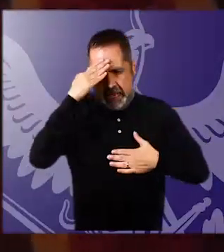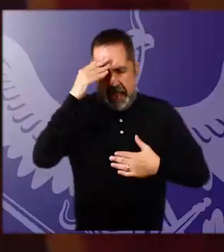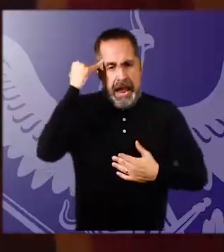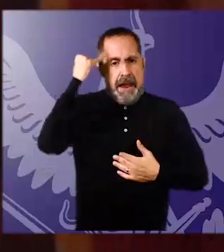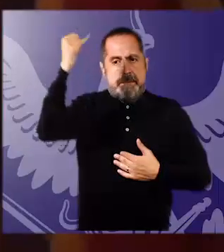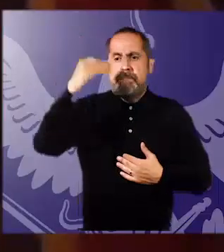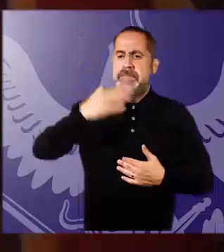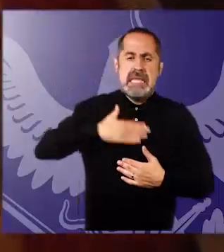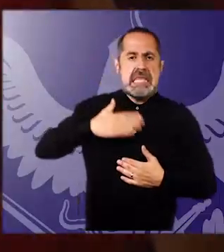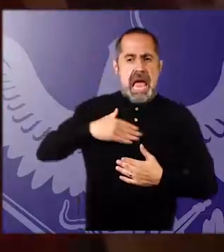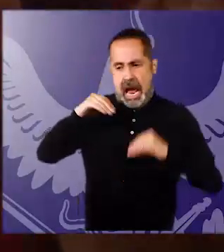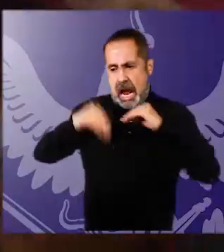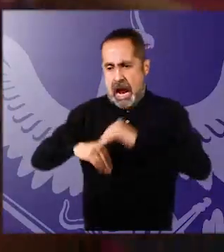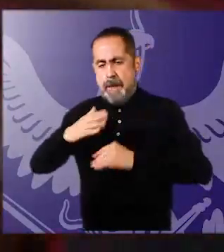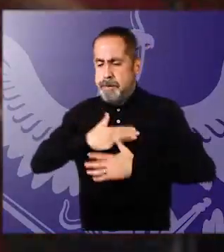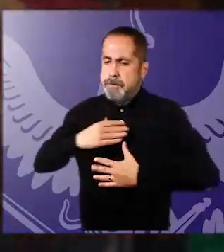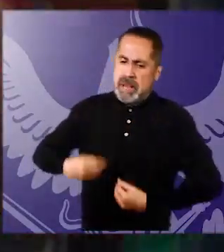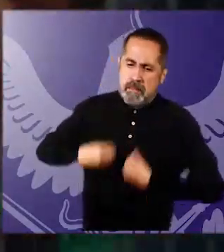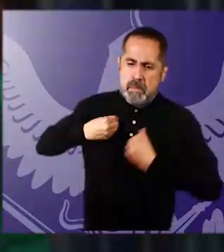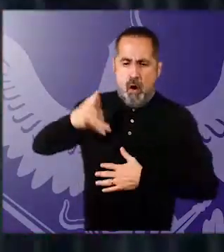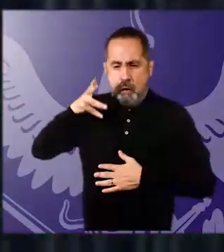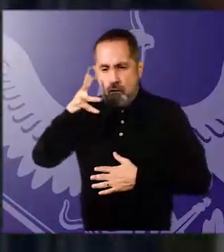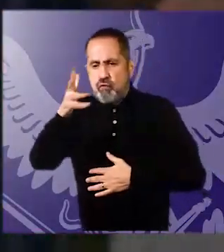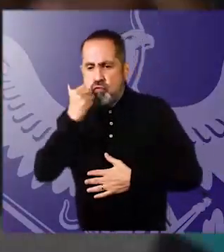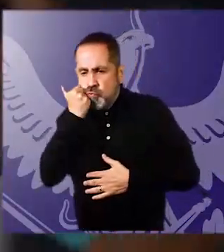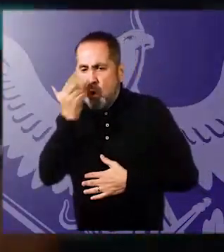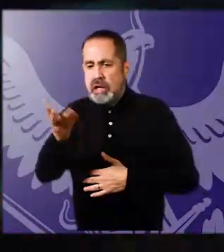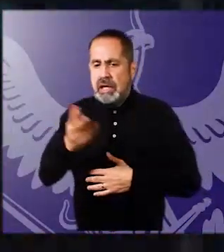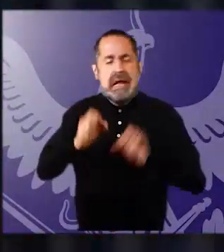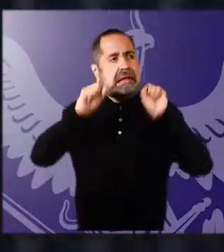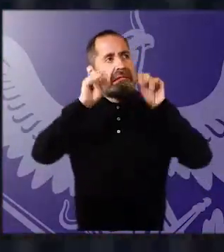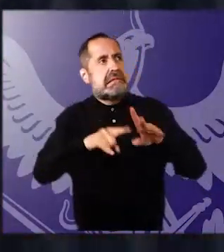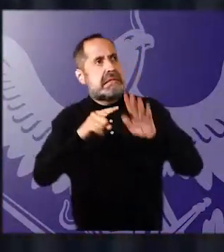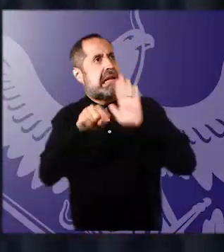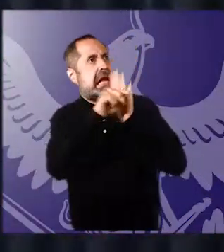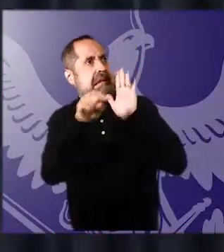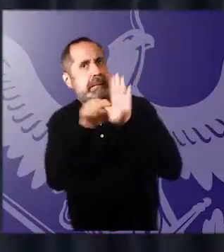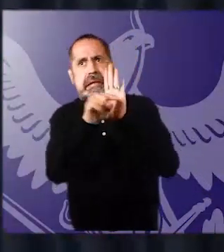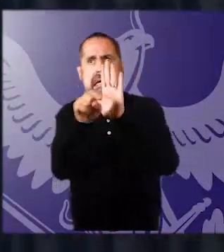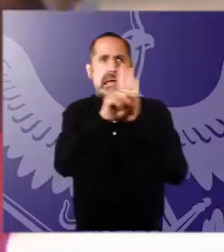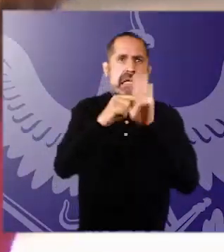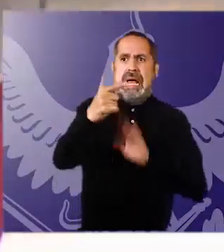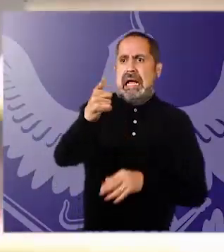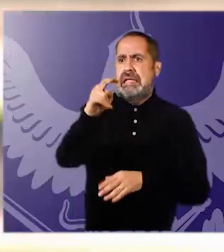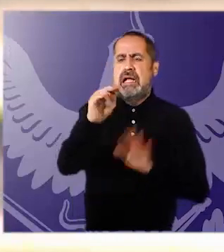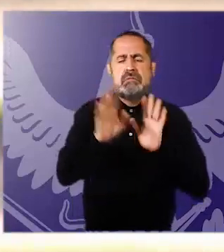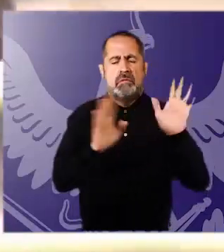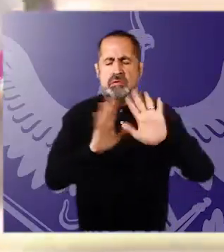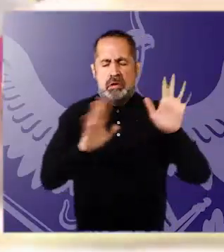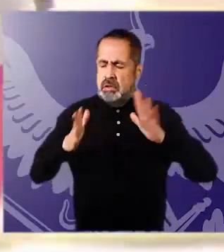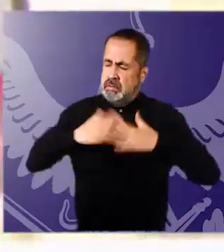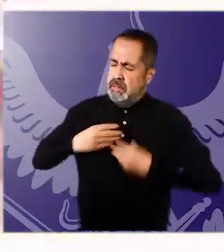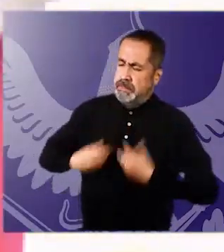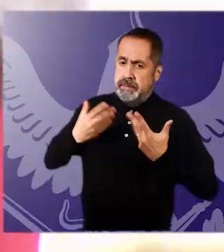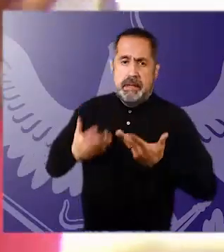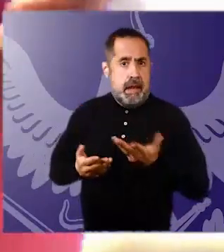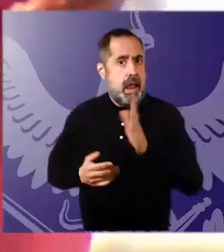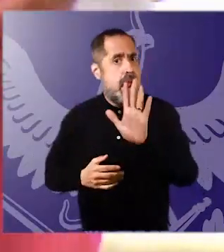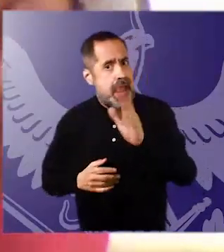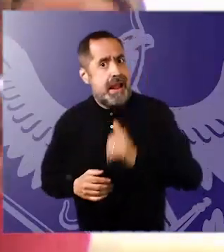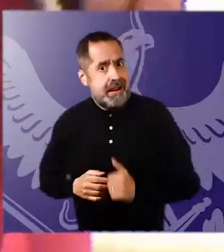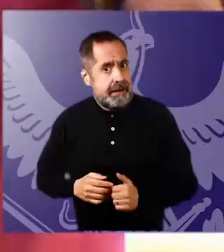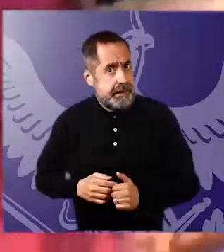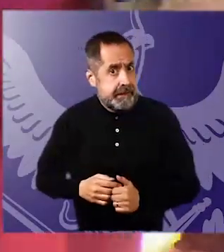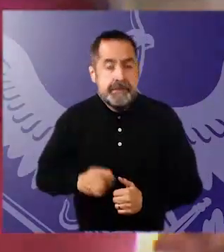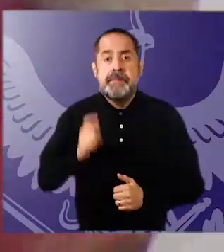puedan construir proyectos de vida libres de estereotipos de género. ¿Qué entiendo